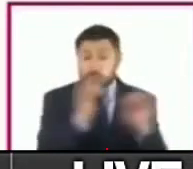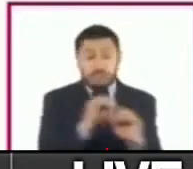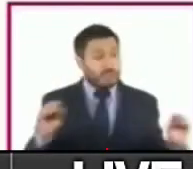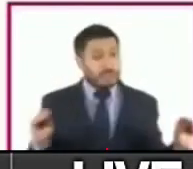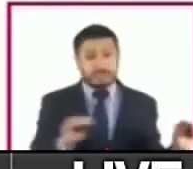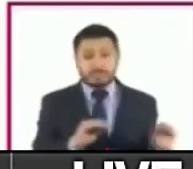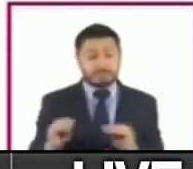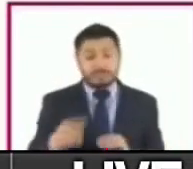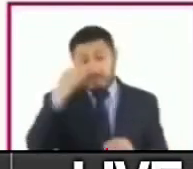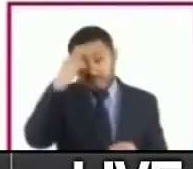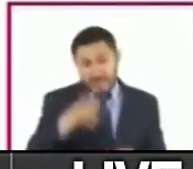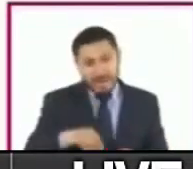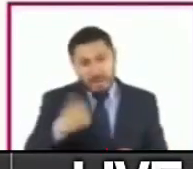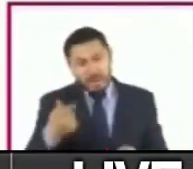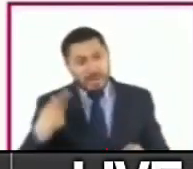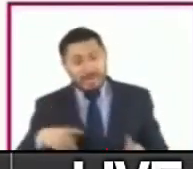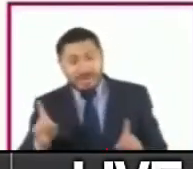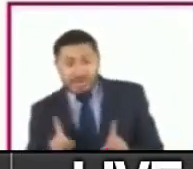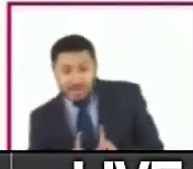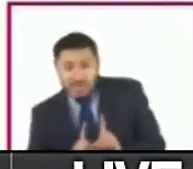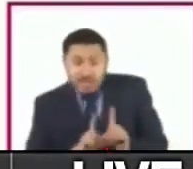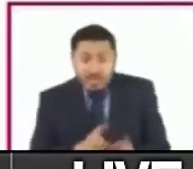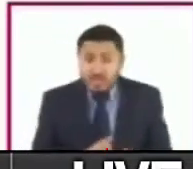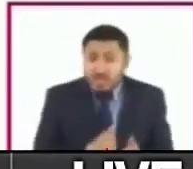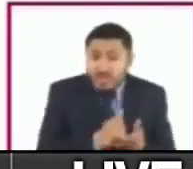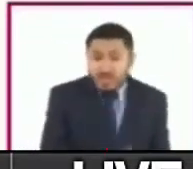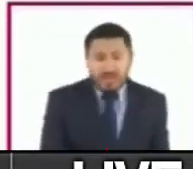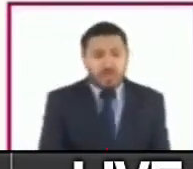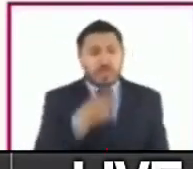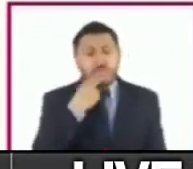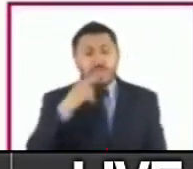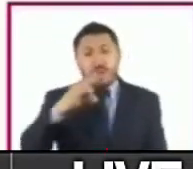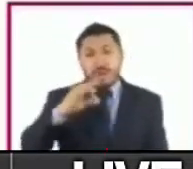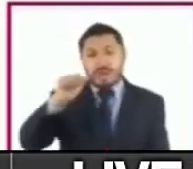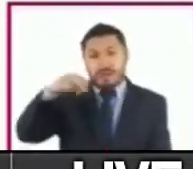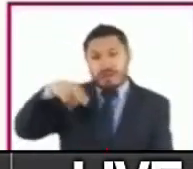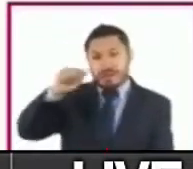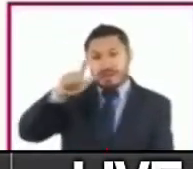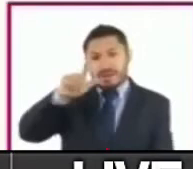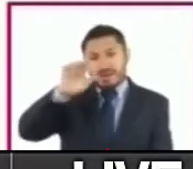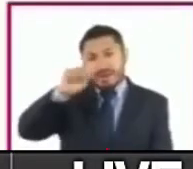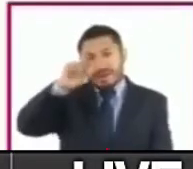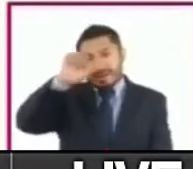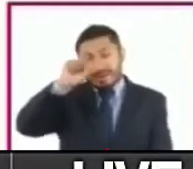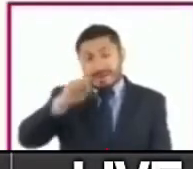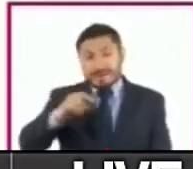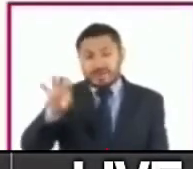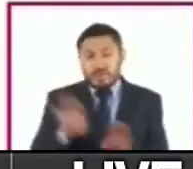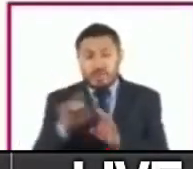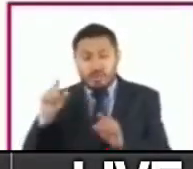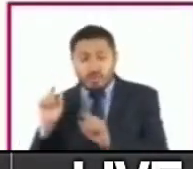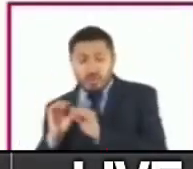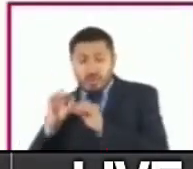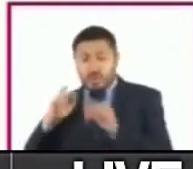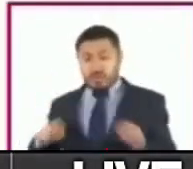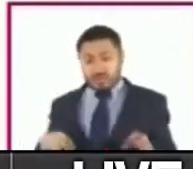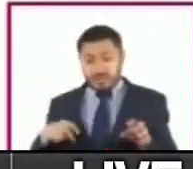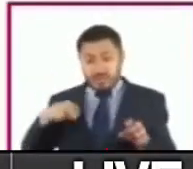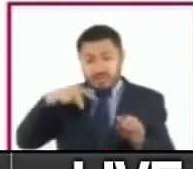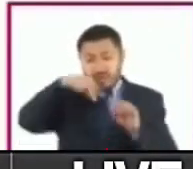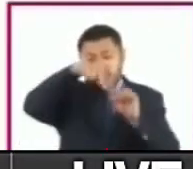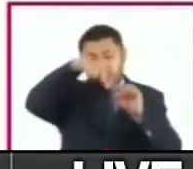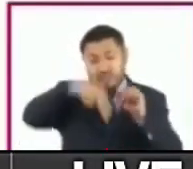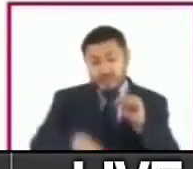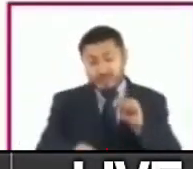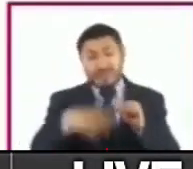competencia, además de usar canaletas que son una especie de resbaladilla por la que deslizan la pelota hacia el